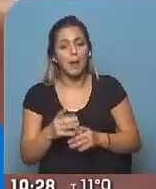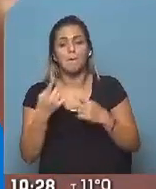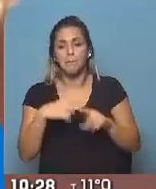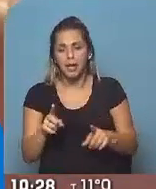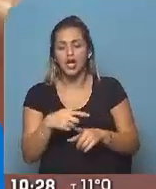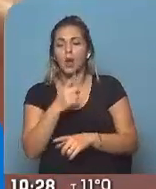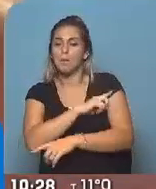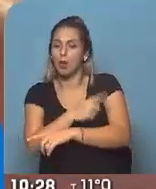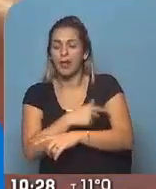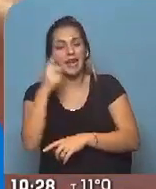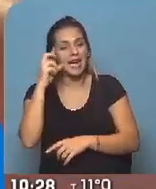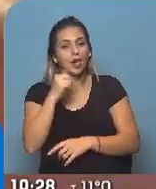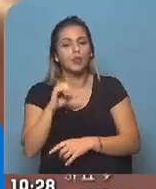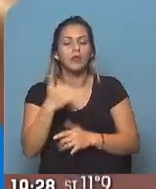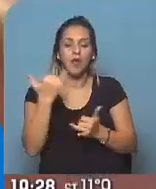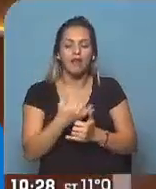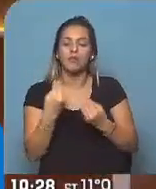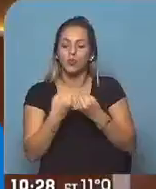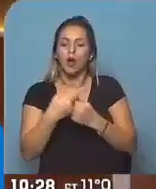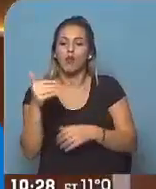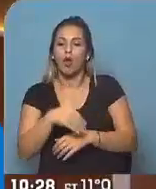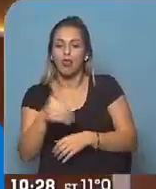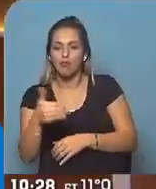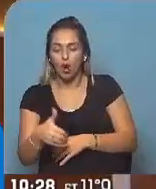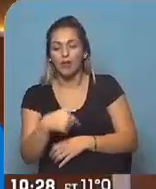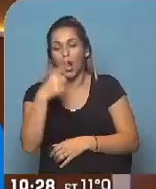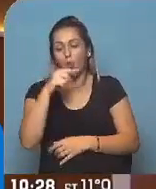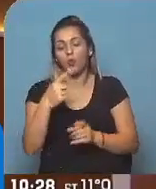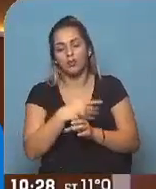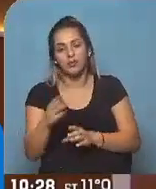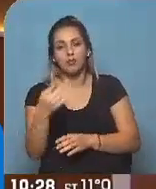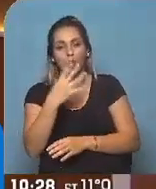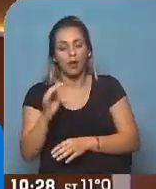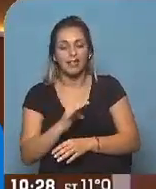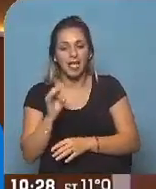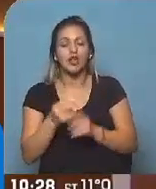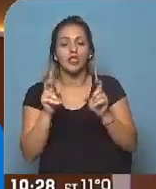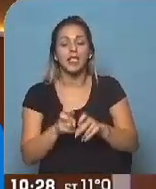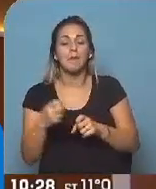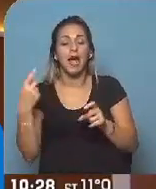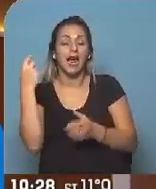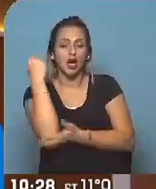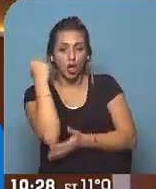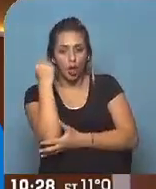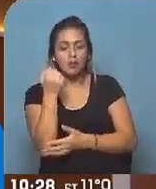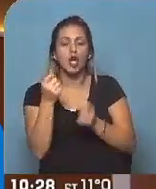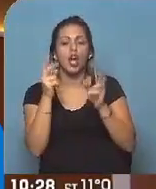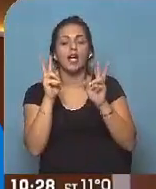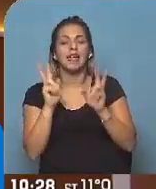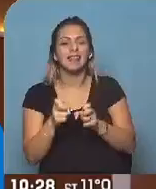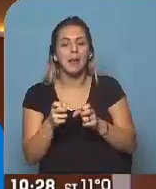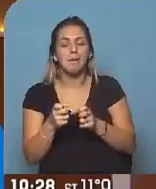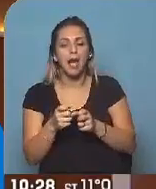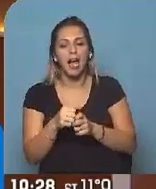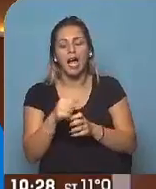Poder Ejecutivo a lo largo de la historia de nuestro país, por lo menos en los últimos 40 años, ha sido con el tema económico y con el tema de efectivización